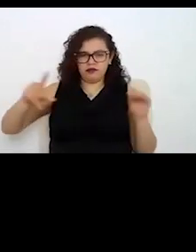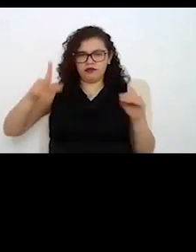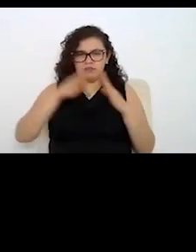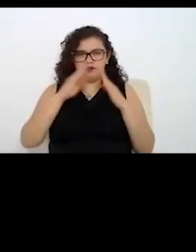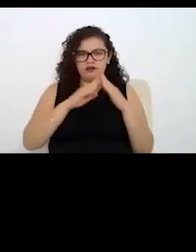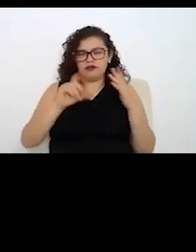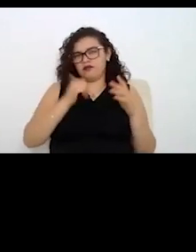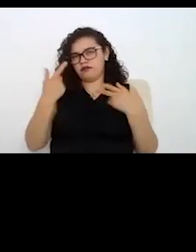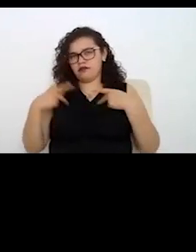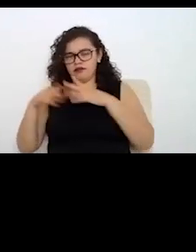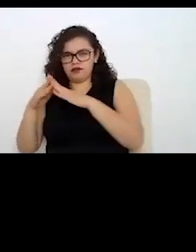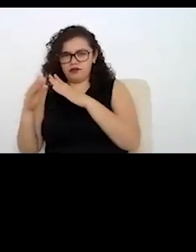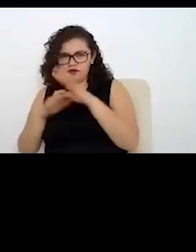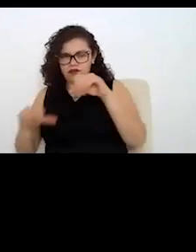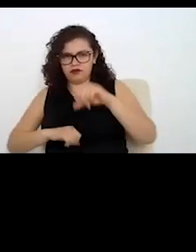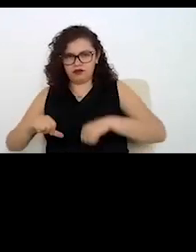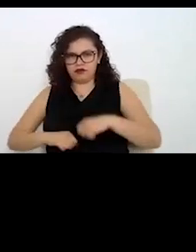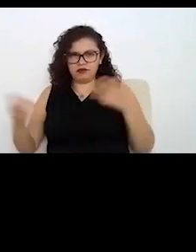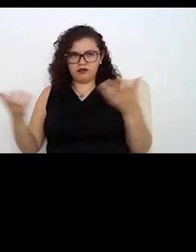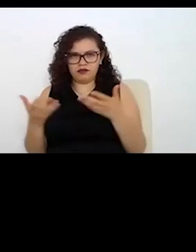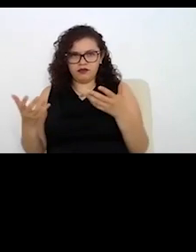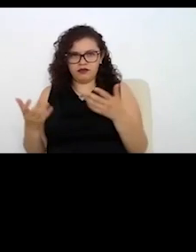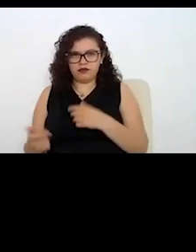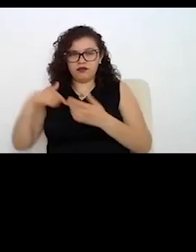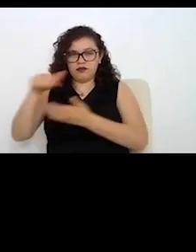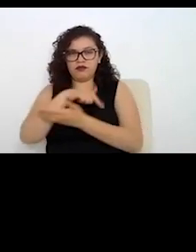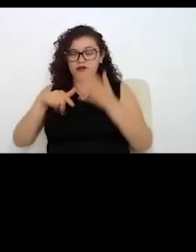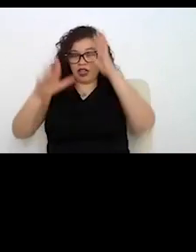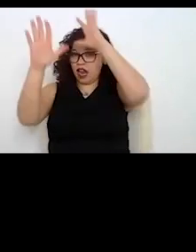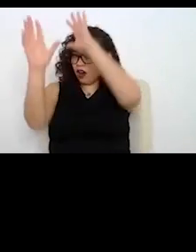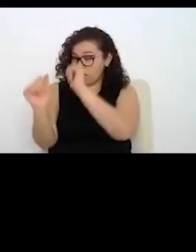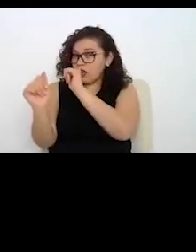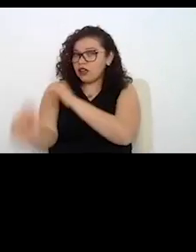más realizando estas actividades. Si no estoy en el lugar acordado,